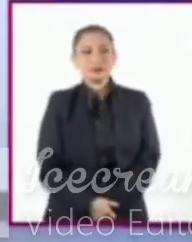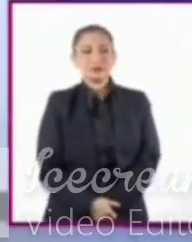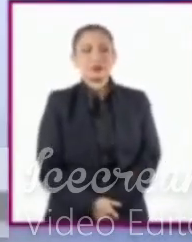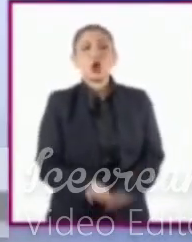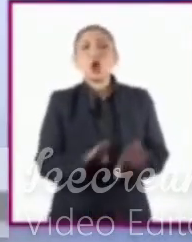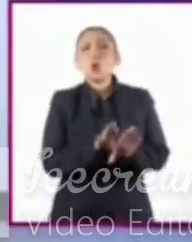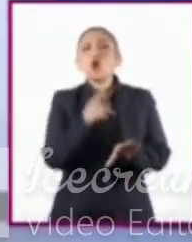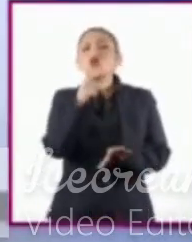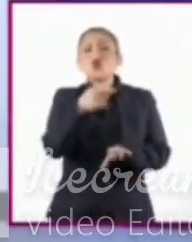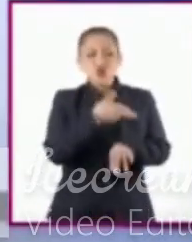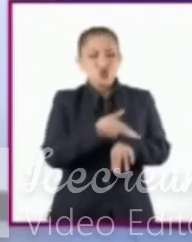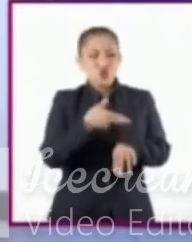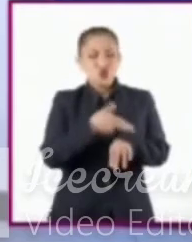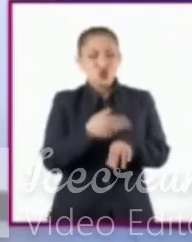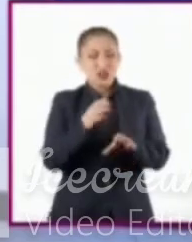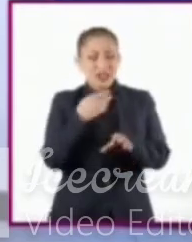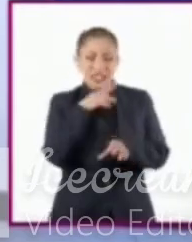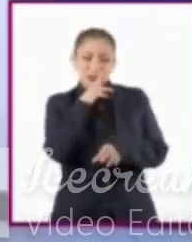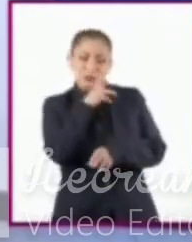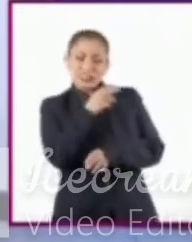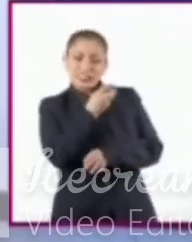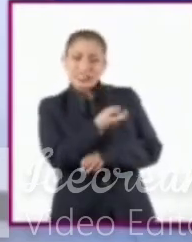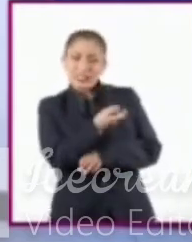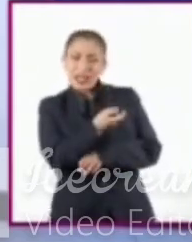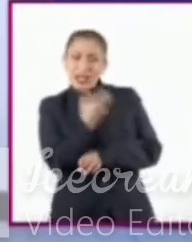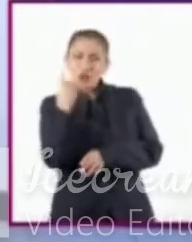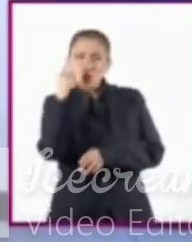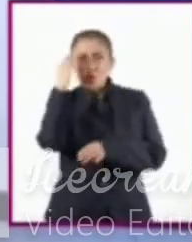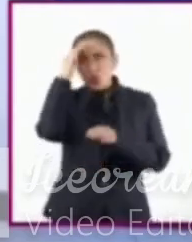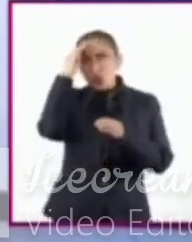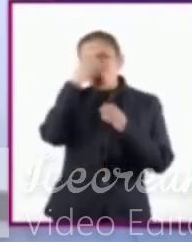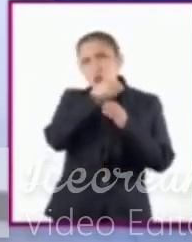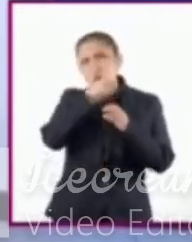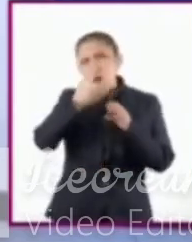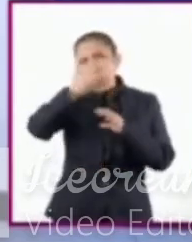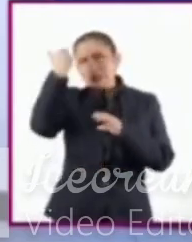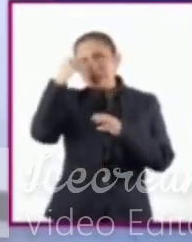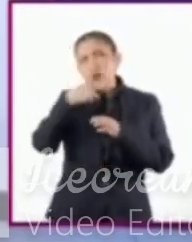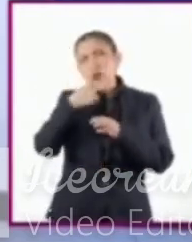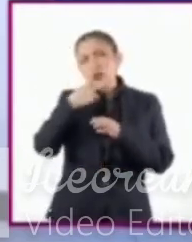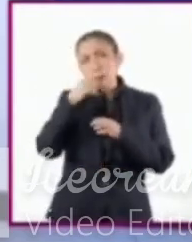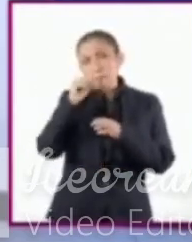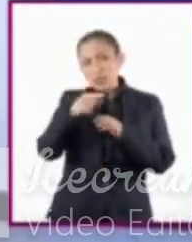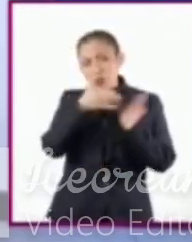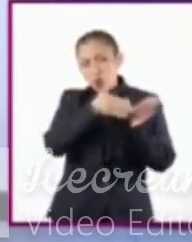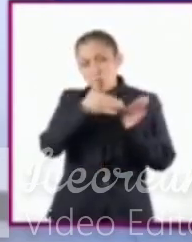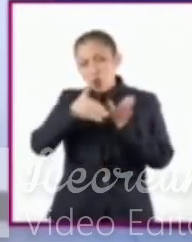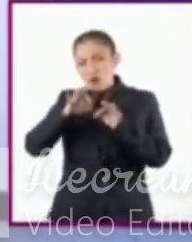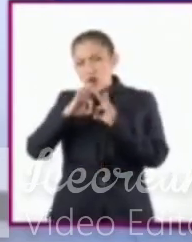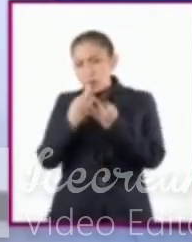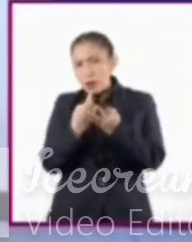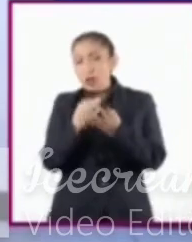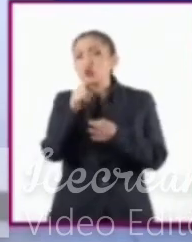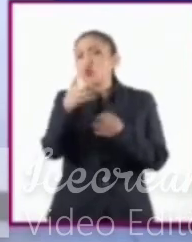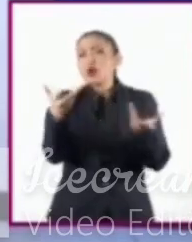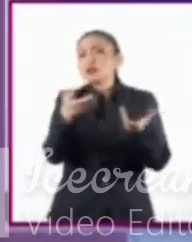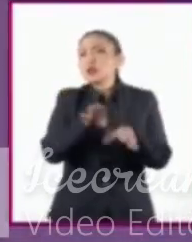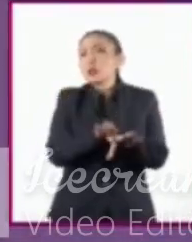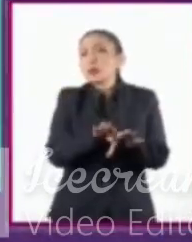¿Cómo resolverían la anterior situación? ¿Utilizando algún procedimiento ya aprendido? ¿Qué es lo primero que harían